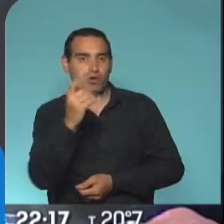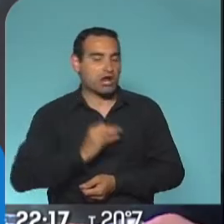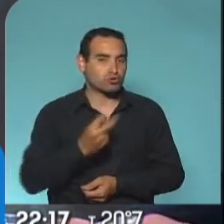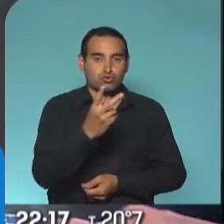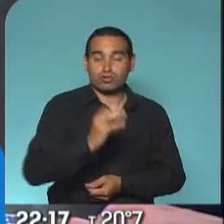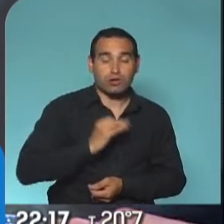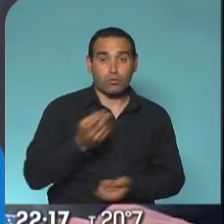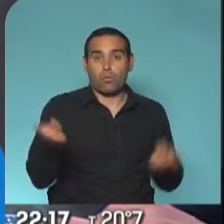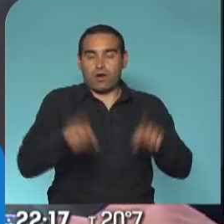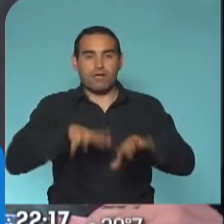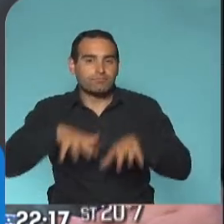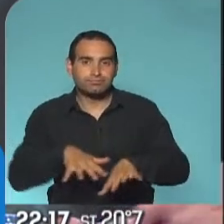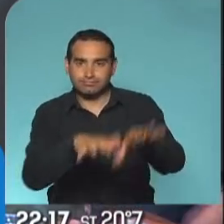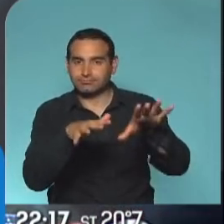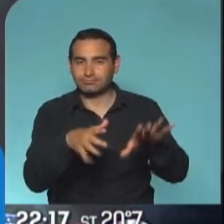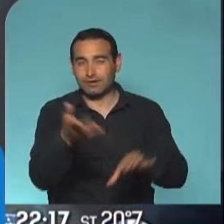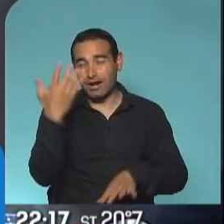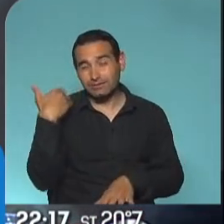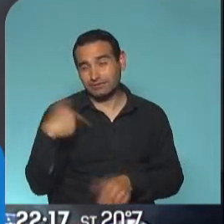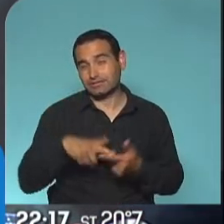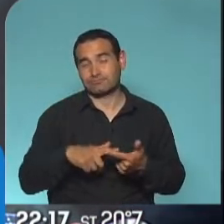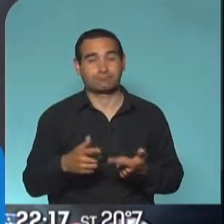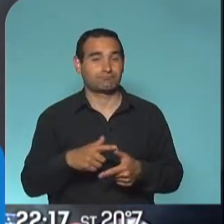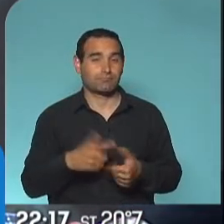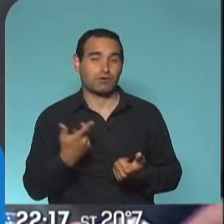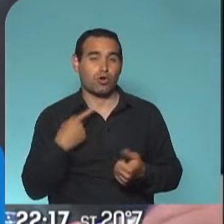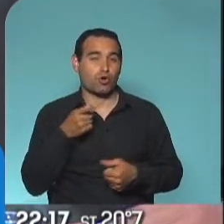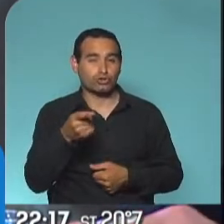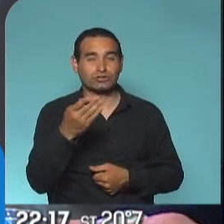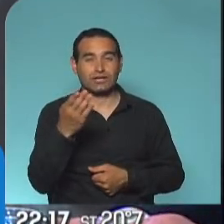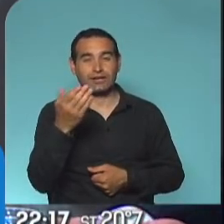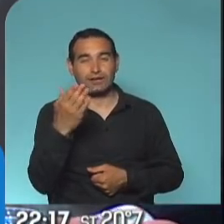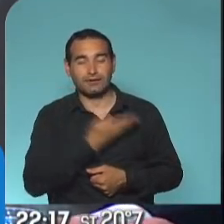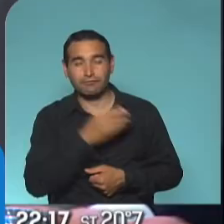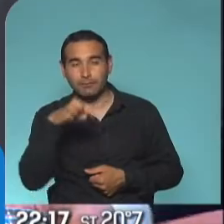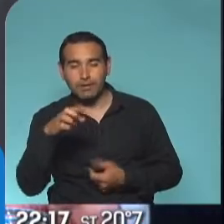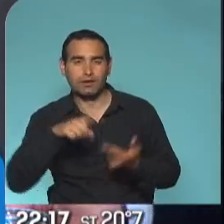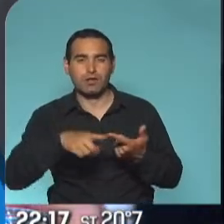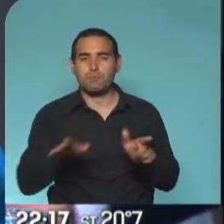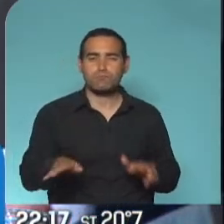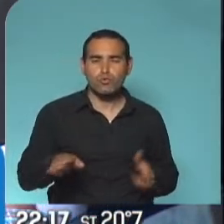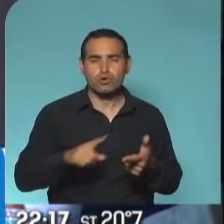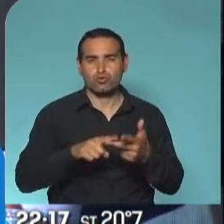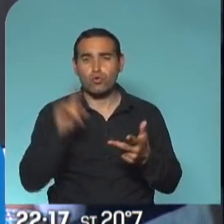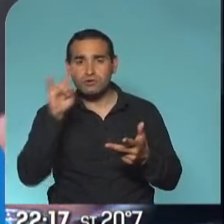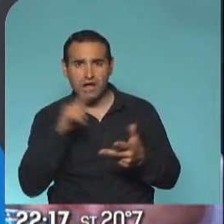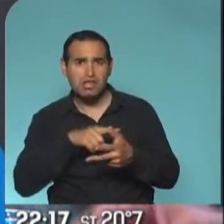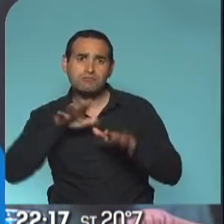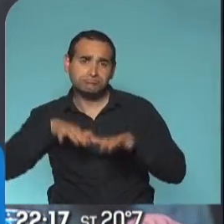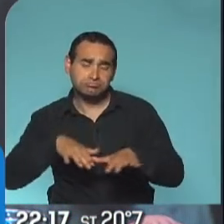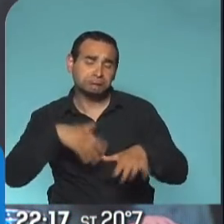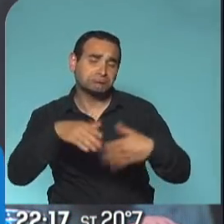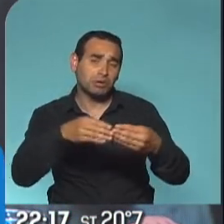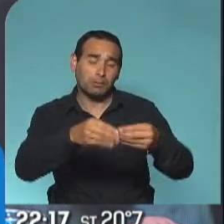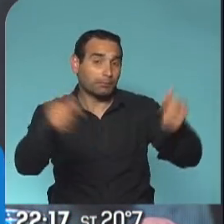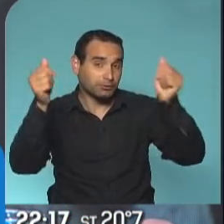2. Los ciclos anteriores de movilización en Chile, los contra las AFP, la movilización de los pingüinos, de los universitarios, también en un momento se apagaron.